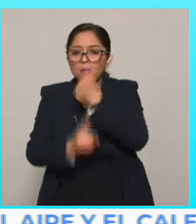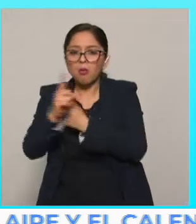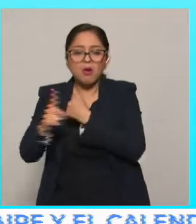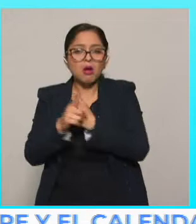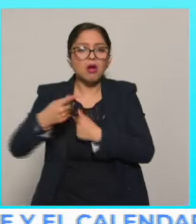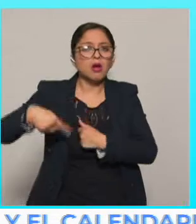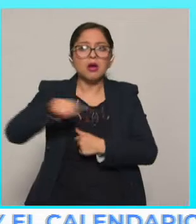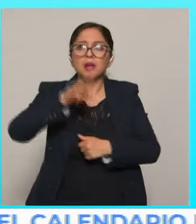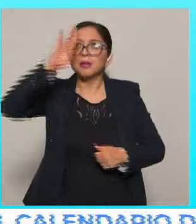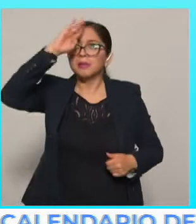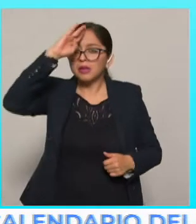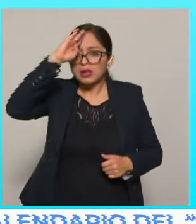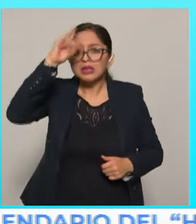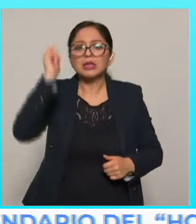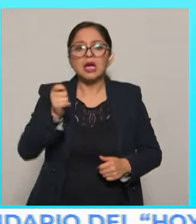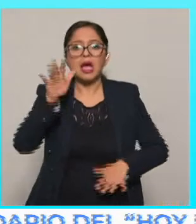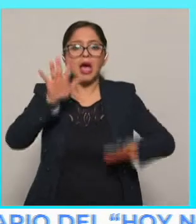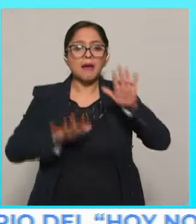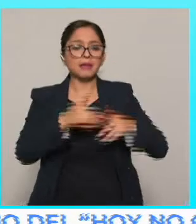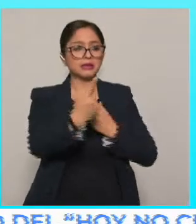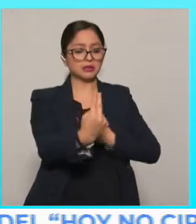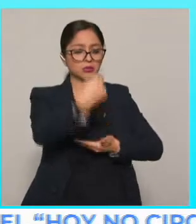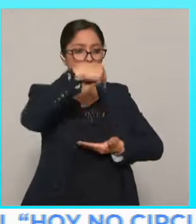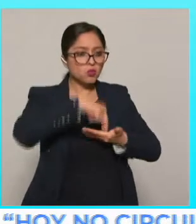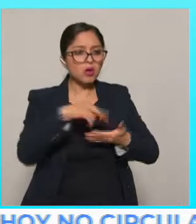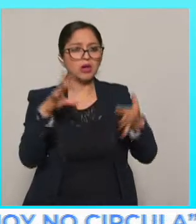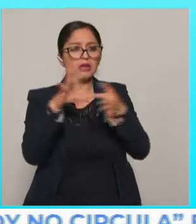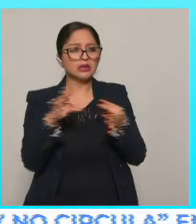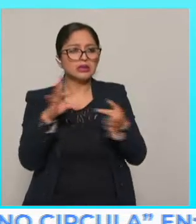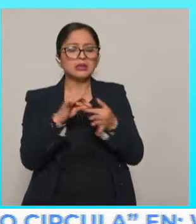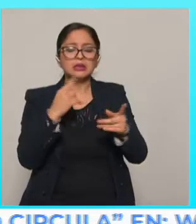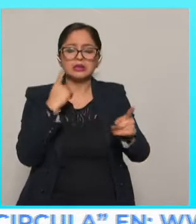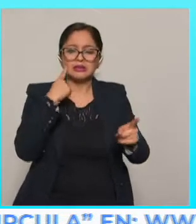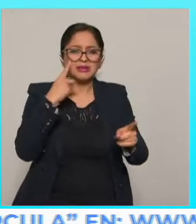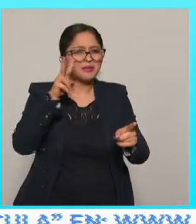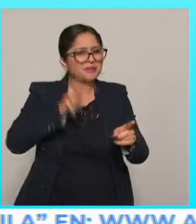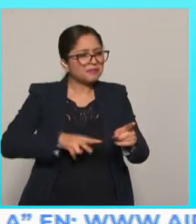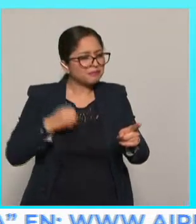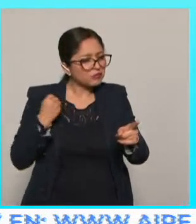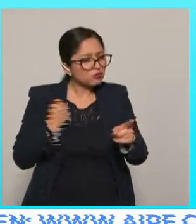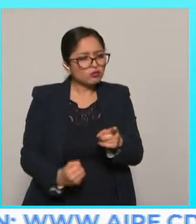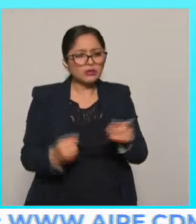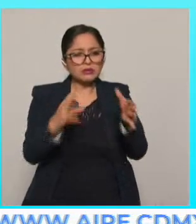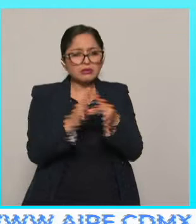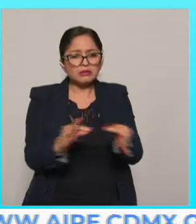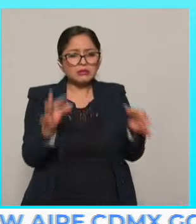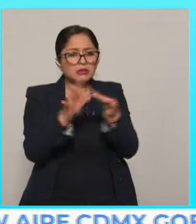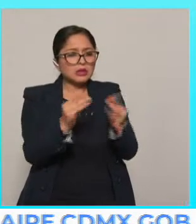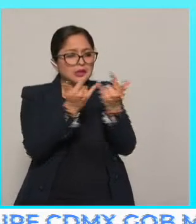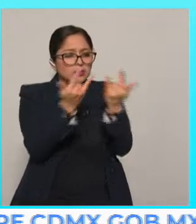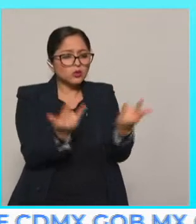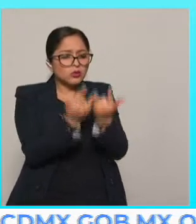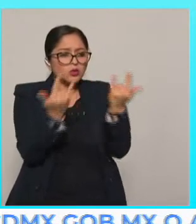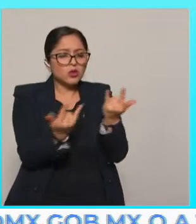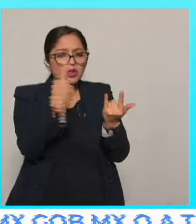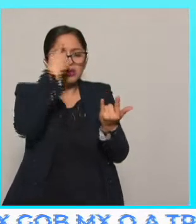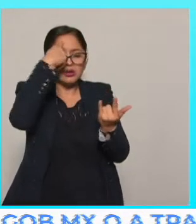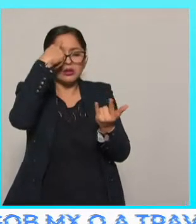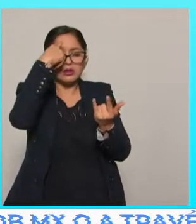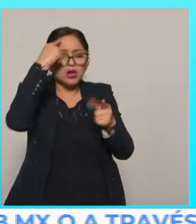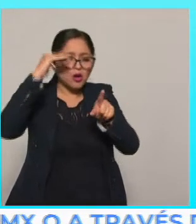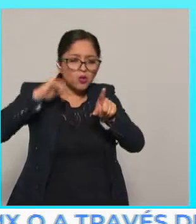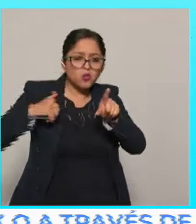estar escuchando casos muy duros, muy fuertes, que luego no pueden procesar